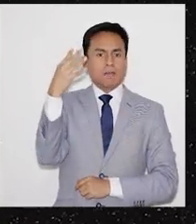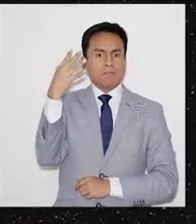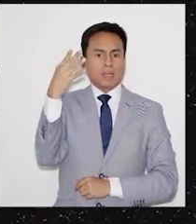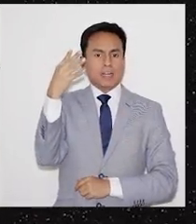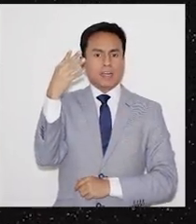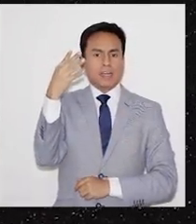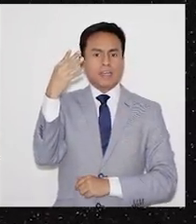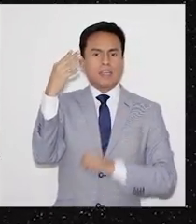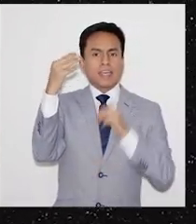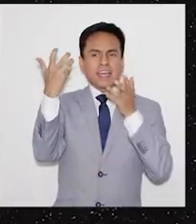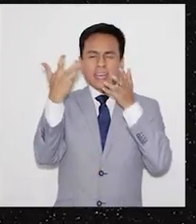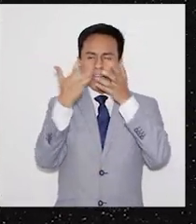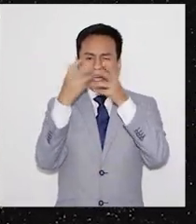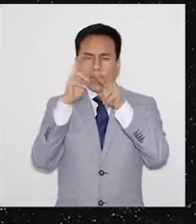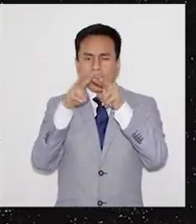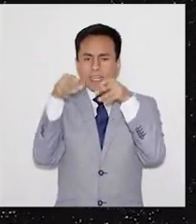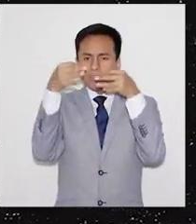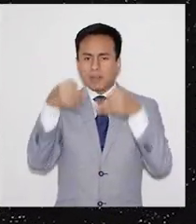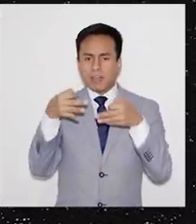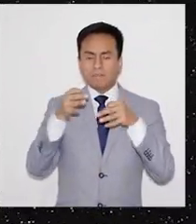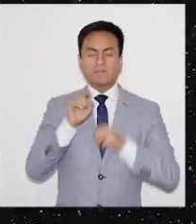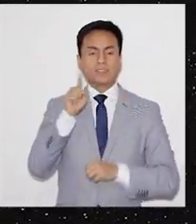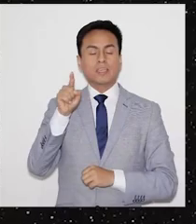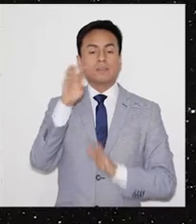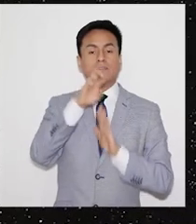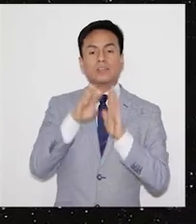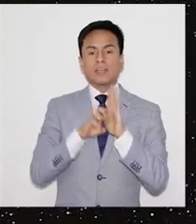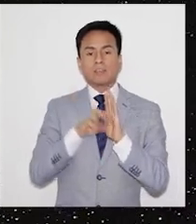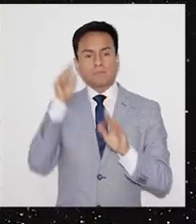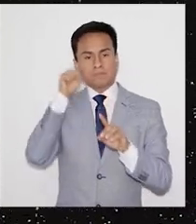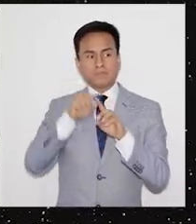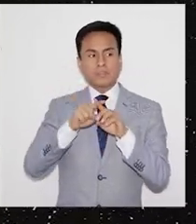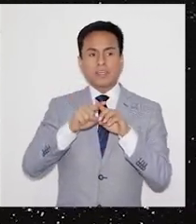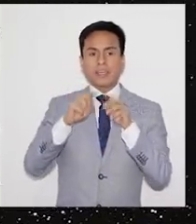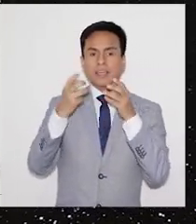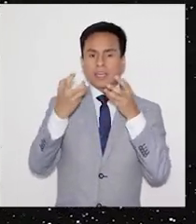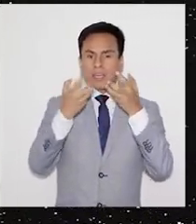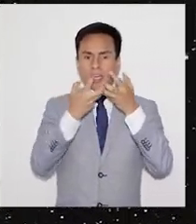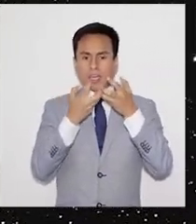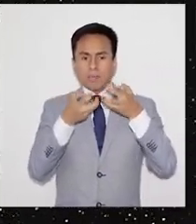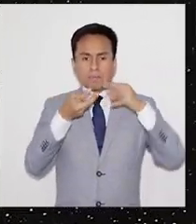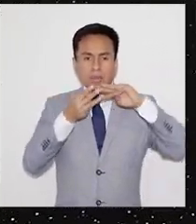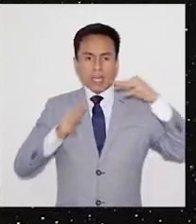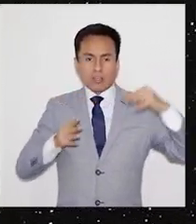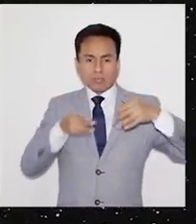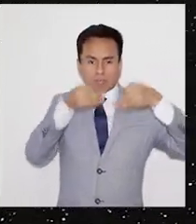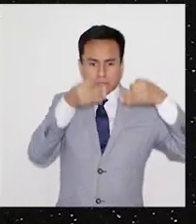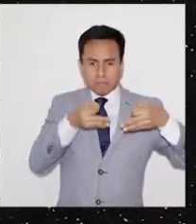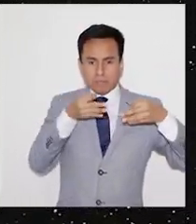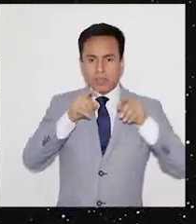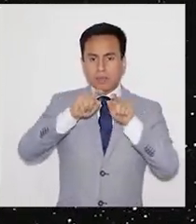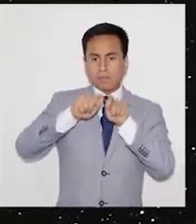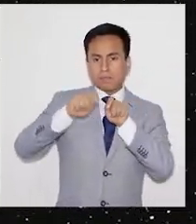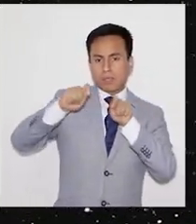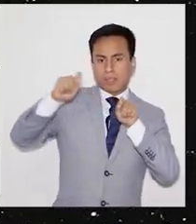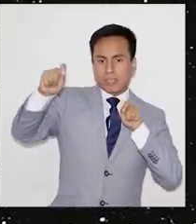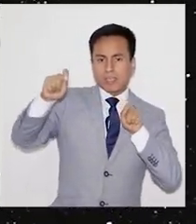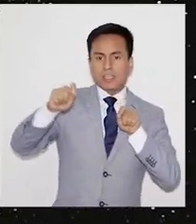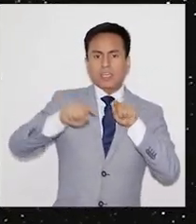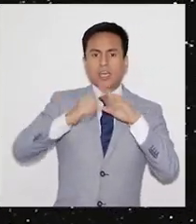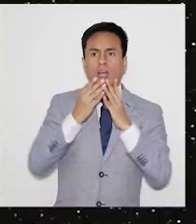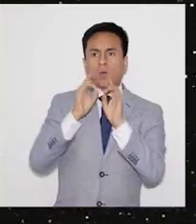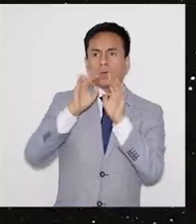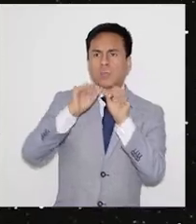lámparas calibradas. Este proyecto lo que hizo fue calibrar un método, ya, para medir distancias en el